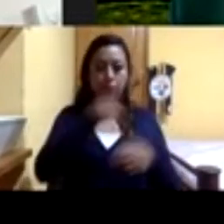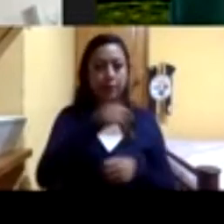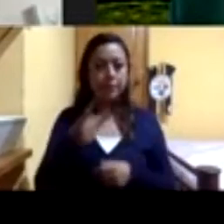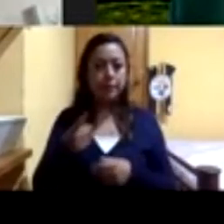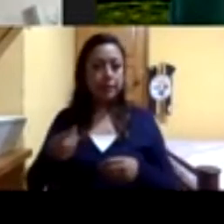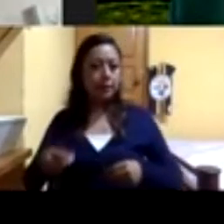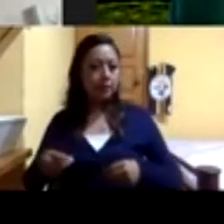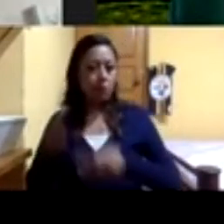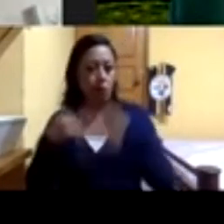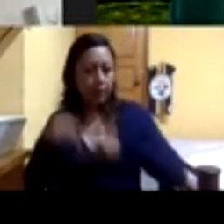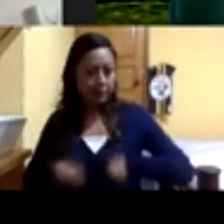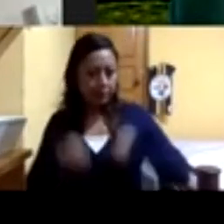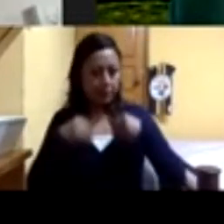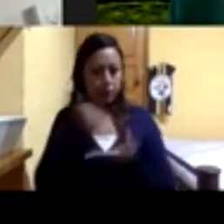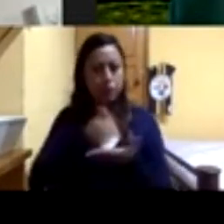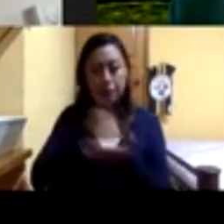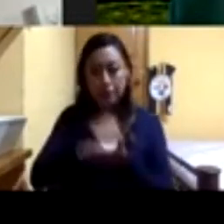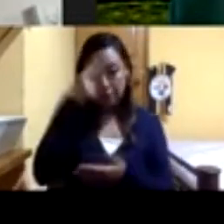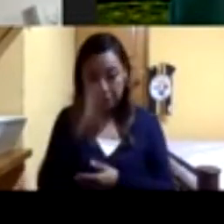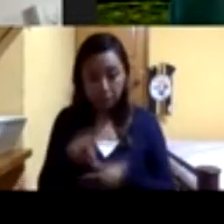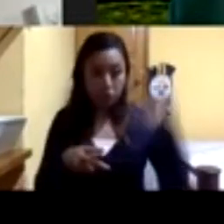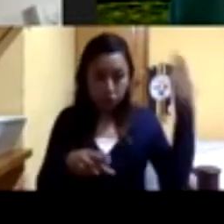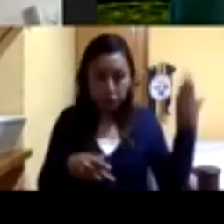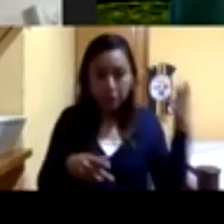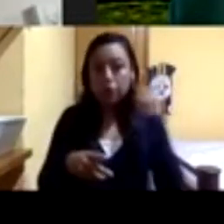menor. Quiero concluir